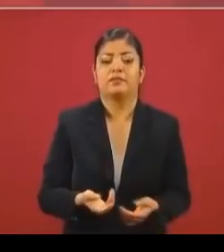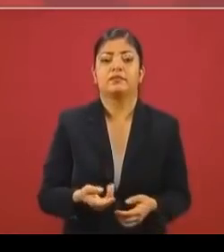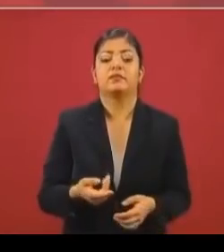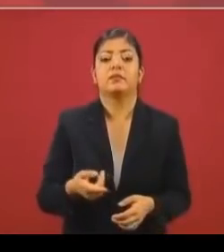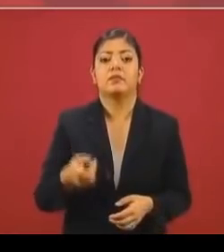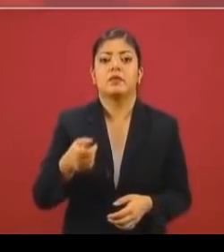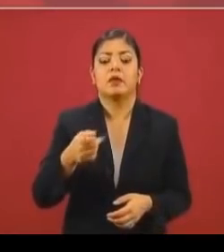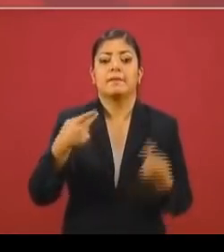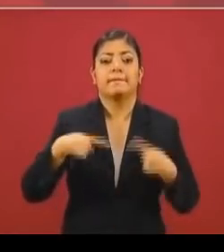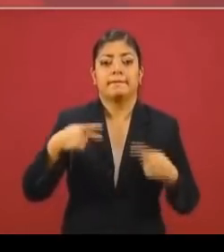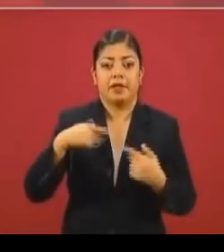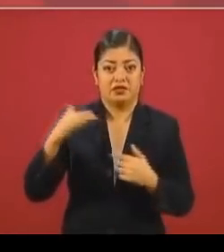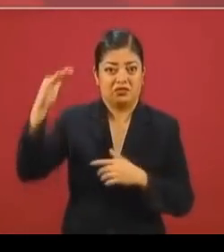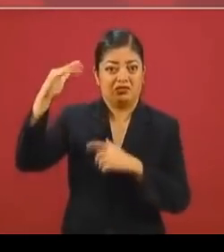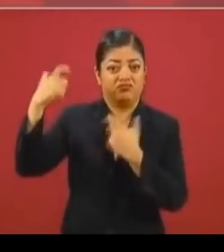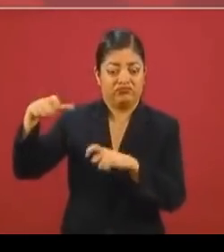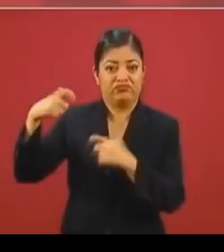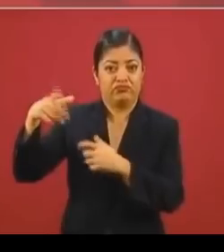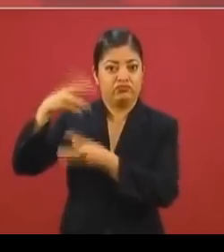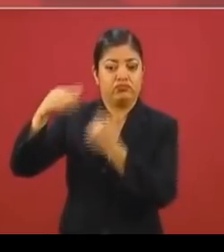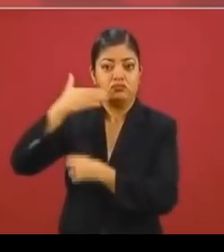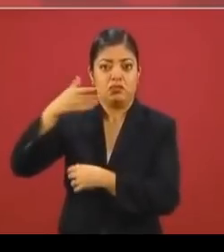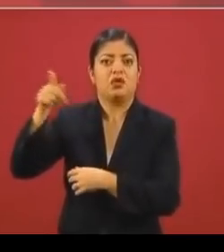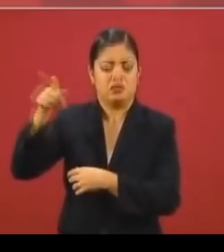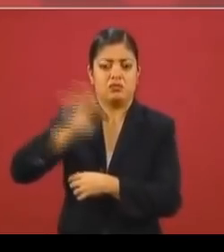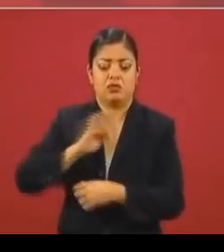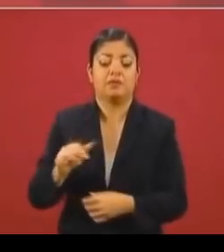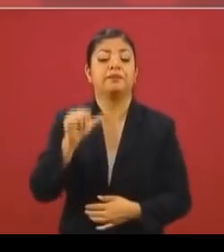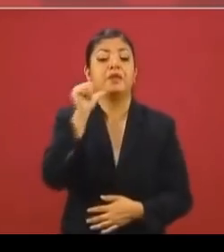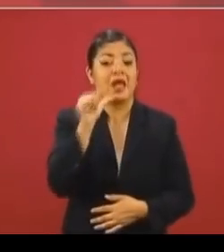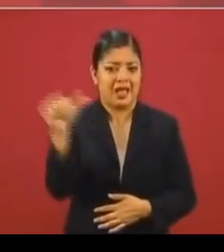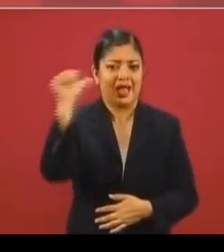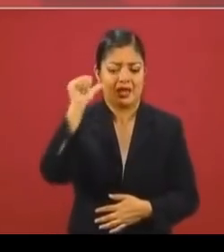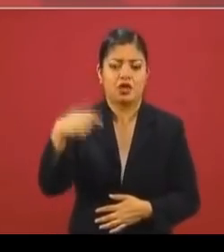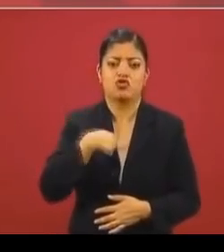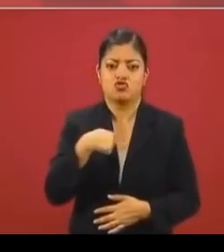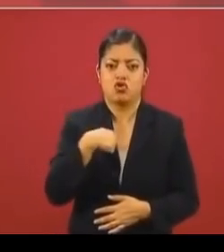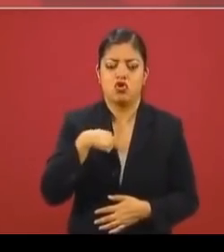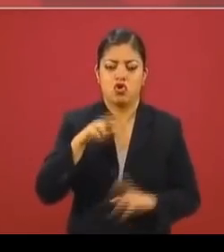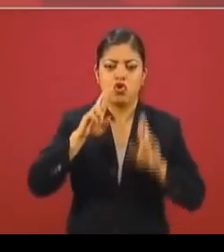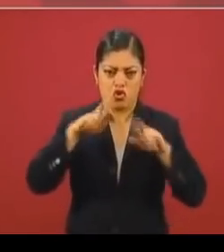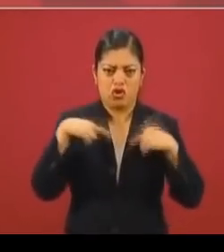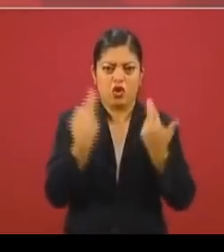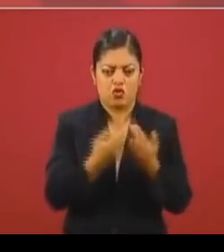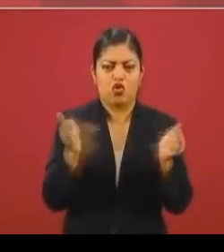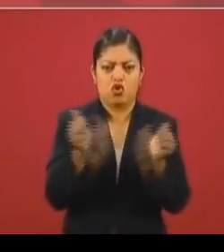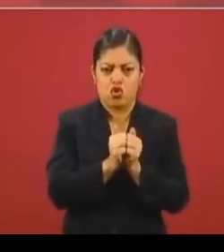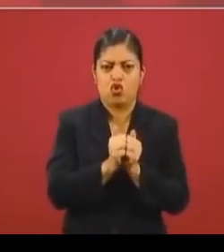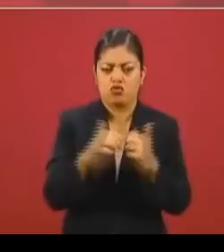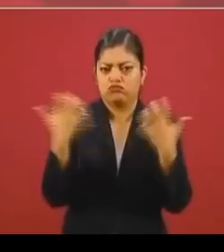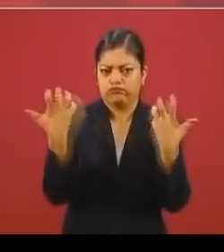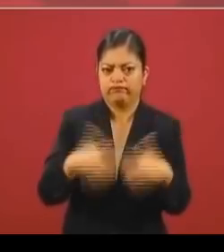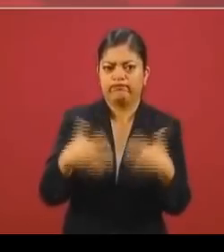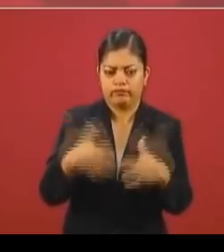tienen más ingresos. Ayer tuve una reunión con las empresas que van